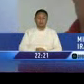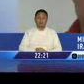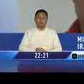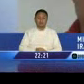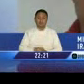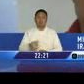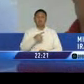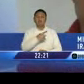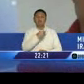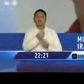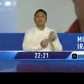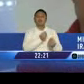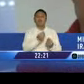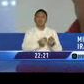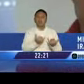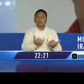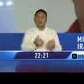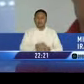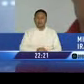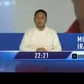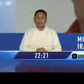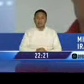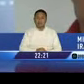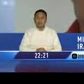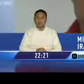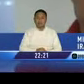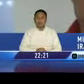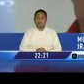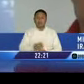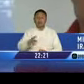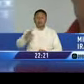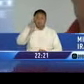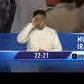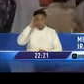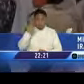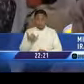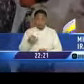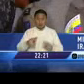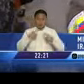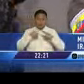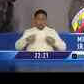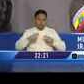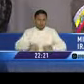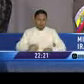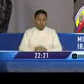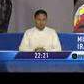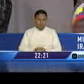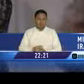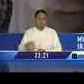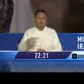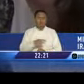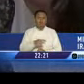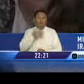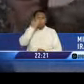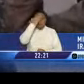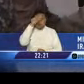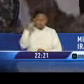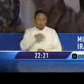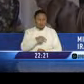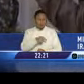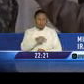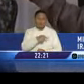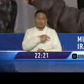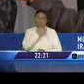se dedicaba hasta la fecha de su asesinato? Es lo que la Policía Nacional investiga. Esto para determinar los motivos